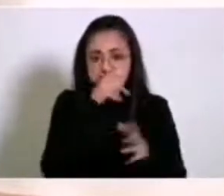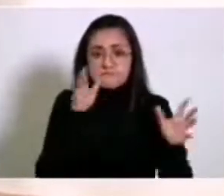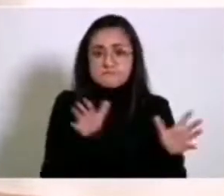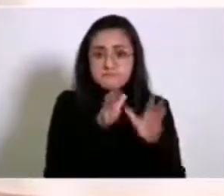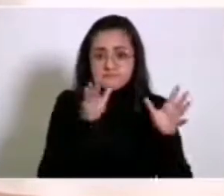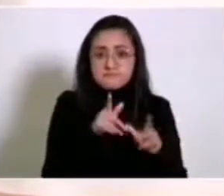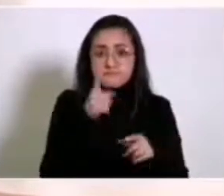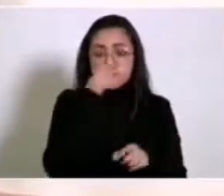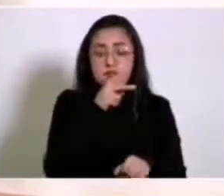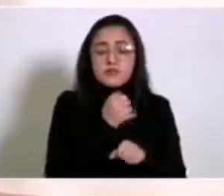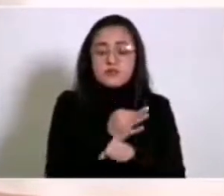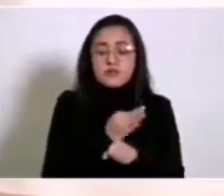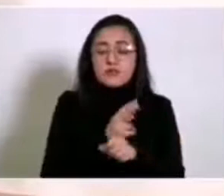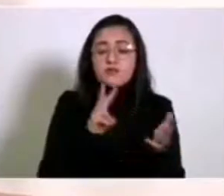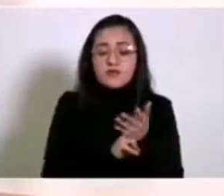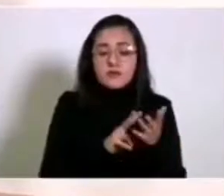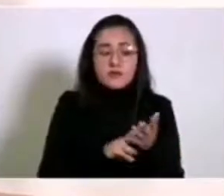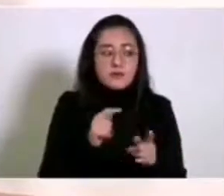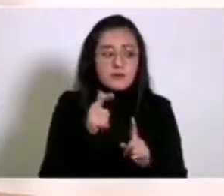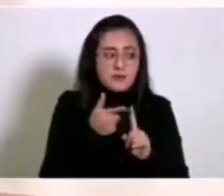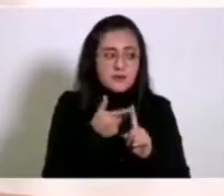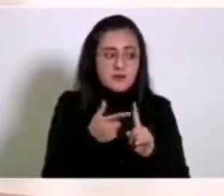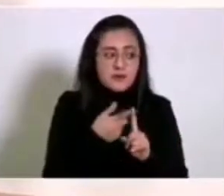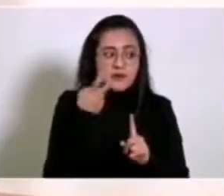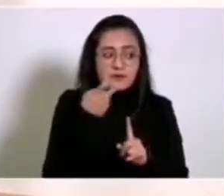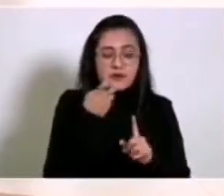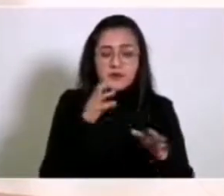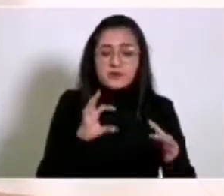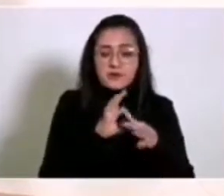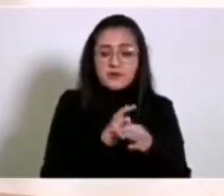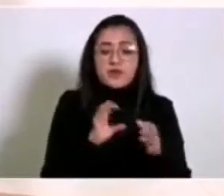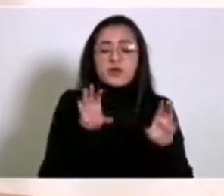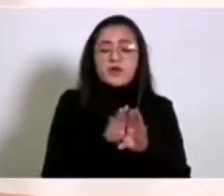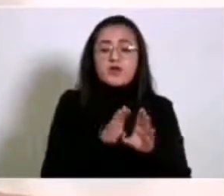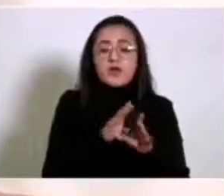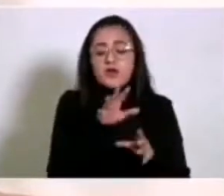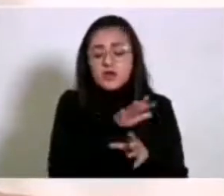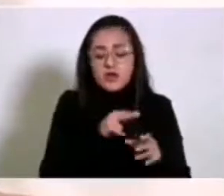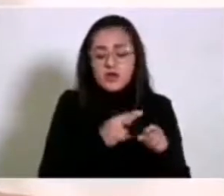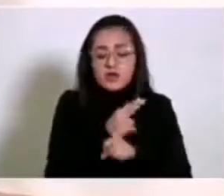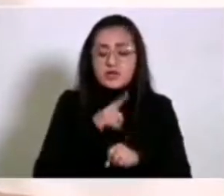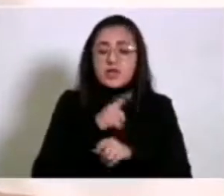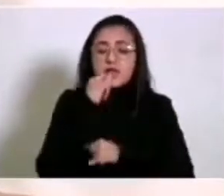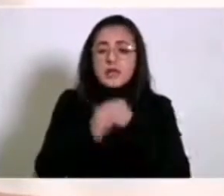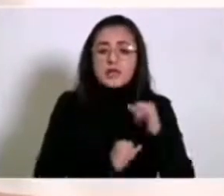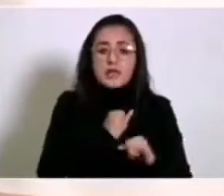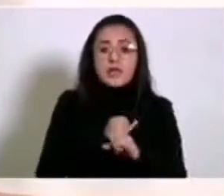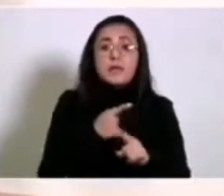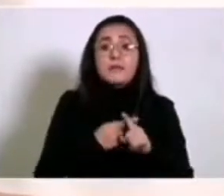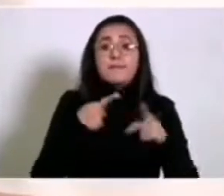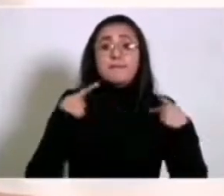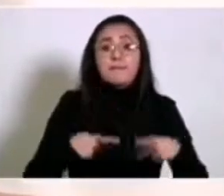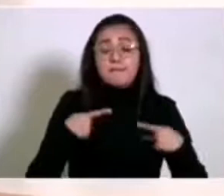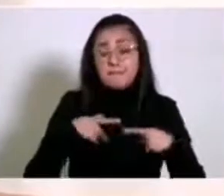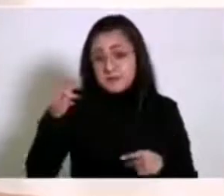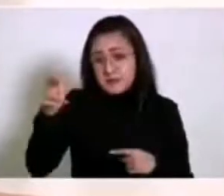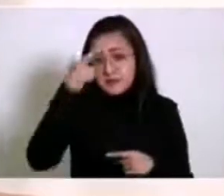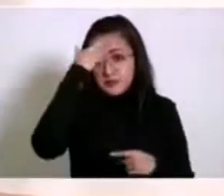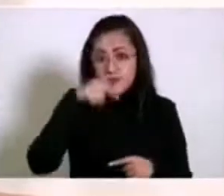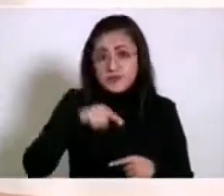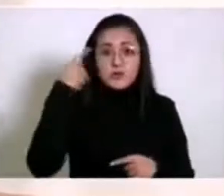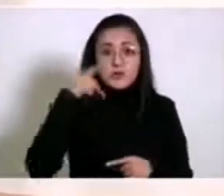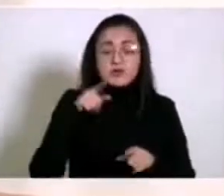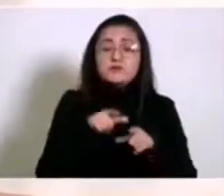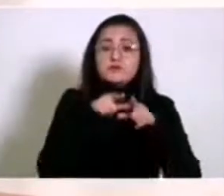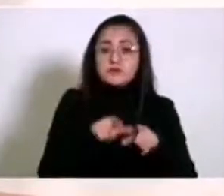promoción valorando primeramente nuestros acervos y fundieron los a niveles nacionales e internacionales y que la gente reconozca que